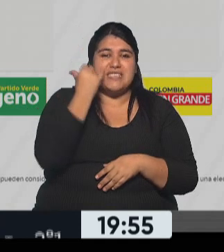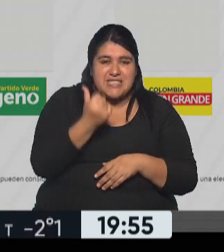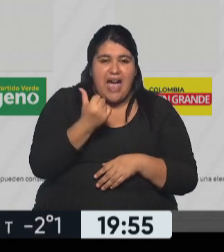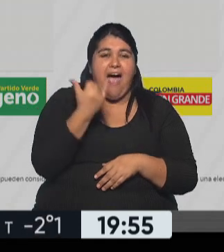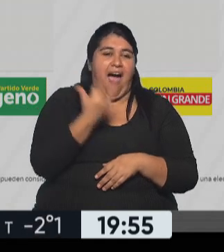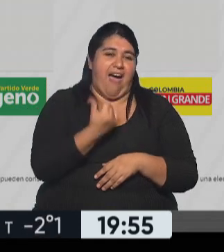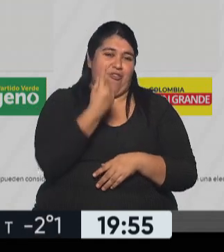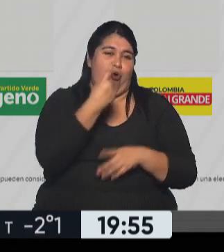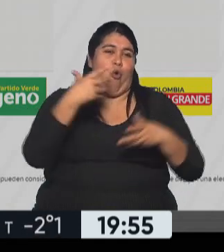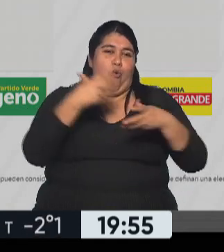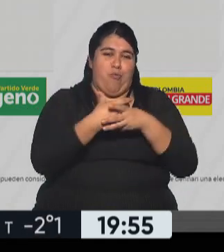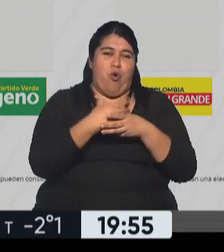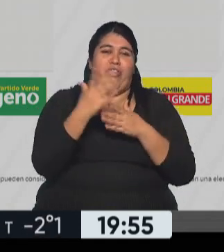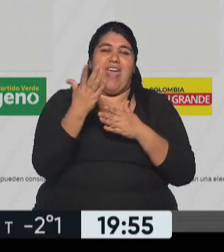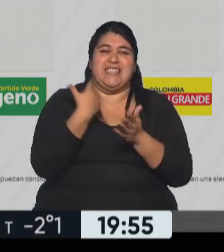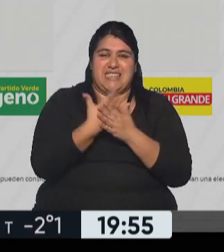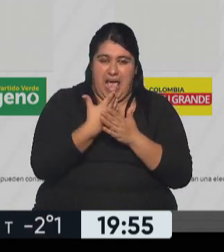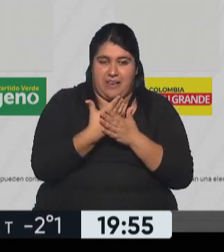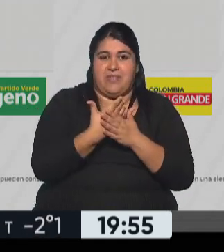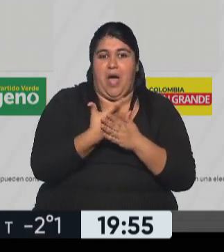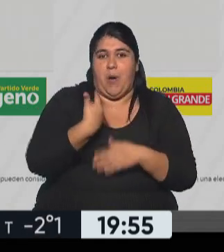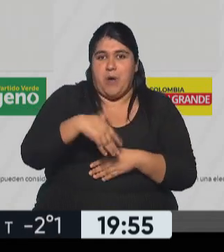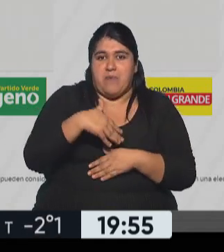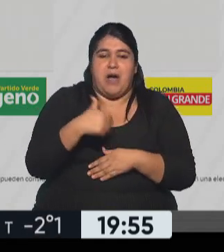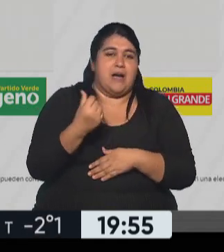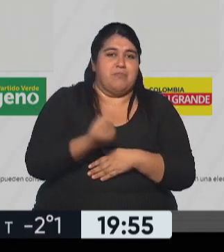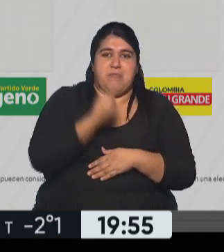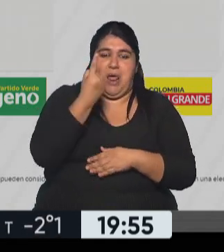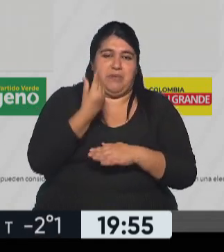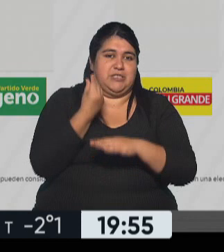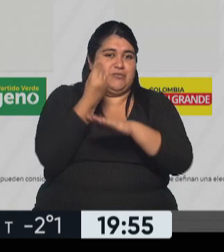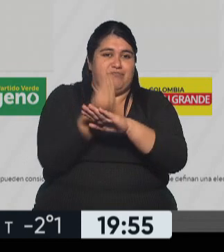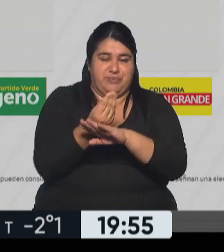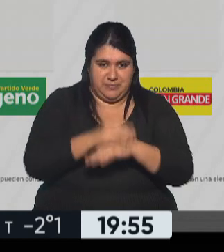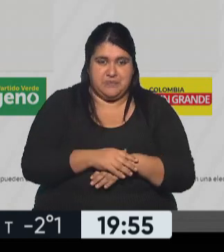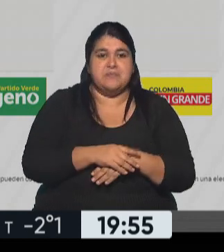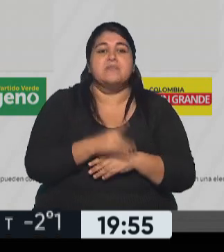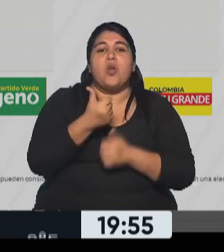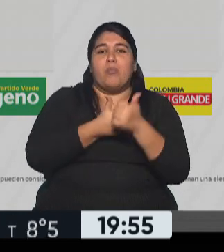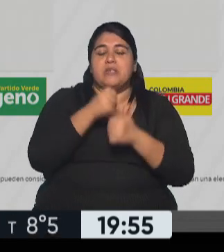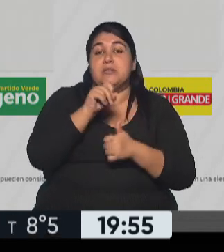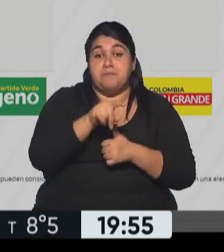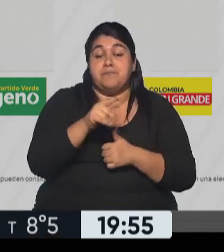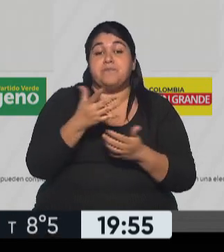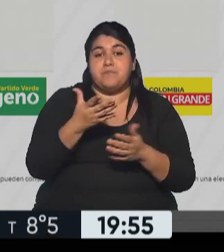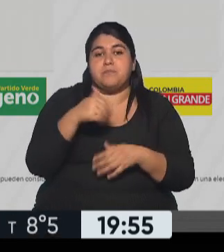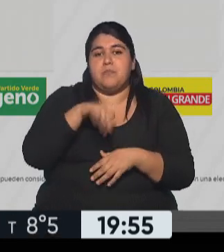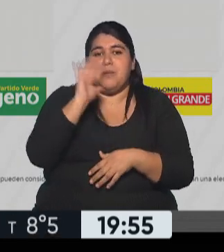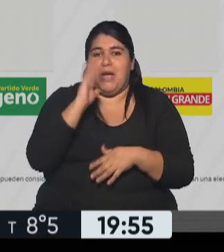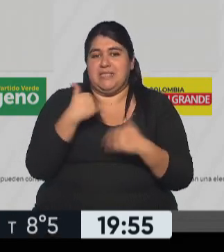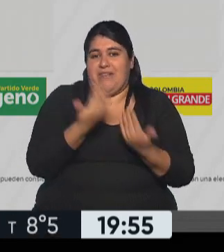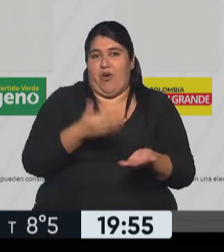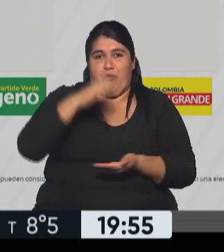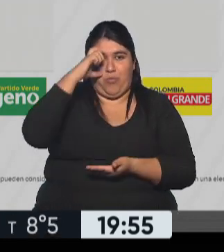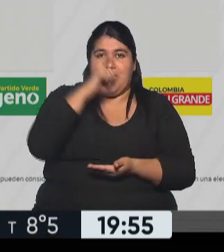candidato de izquierda a petro cerca de hacer historia irán a segunda vuelta pero con una amplia ventaja entonces para gustavo petro